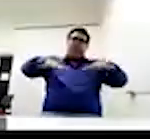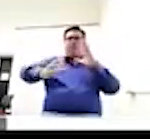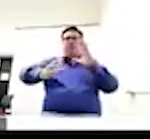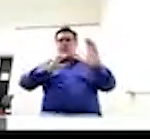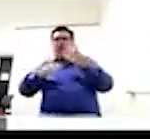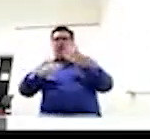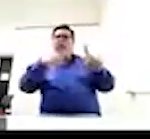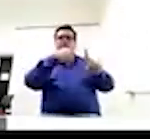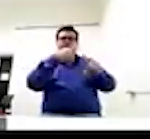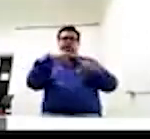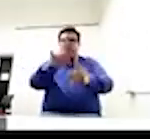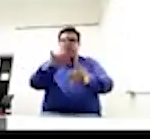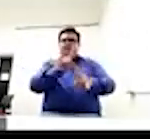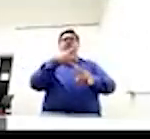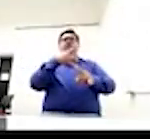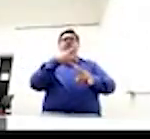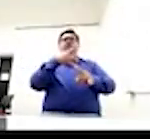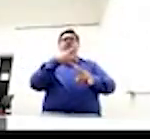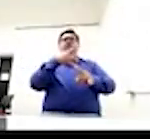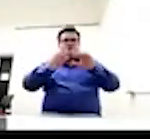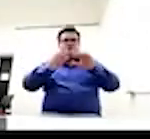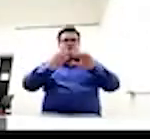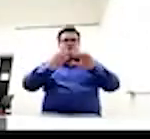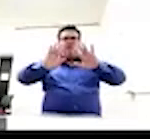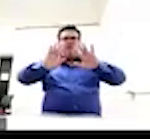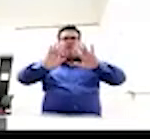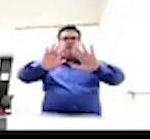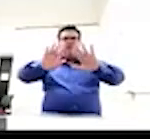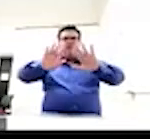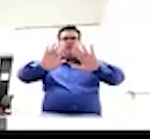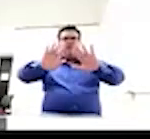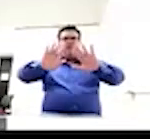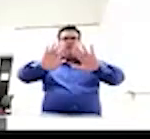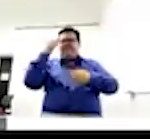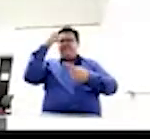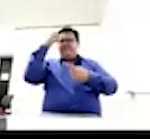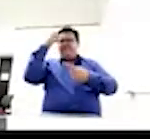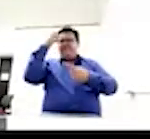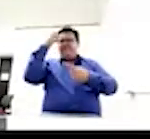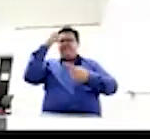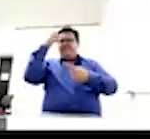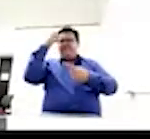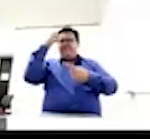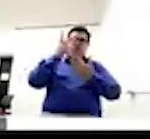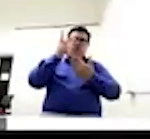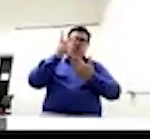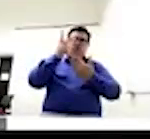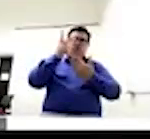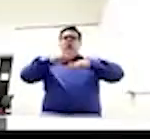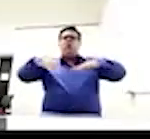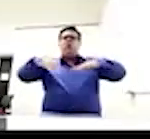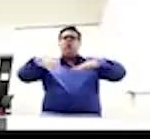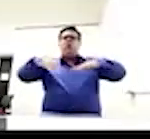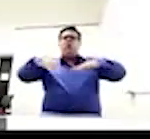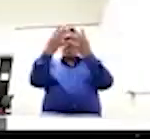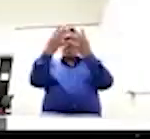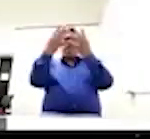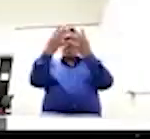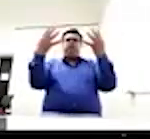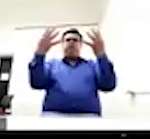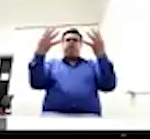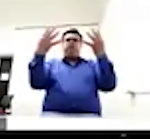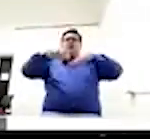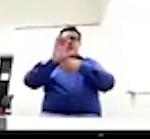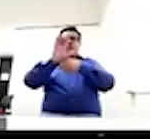Breiner hace referencia a un proyecto mío sobre las rejas de las ciudades, pero yo no quiero referirme a